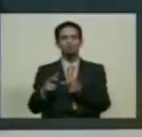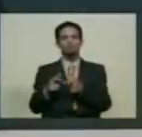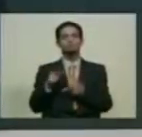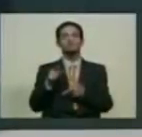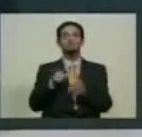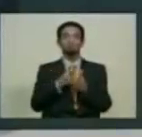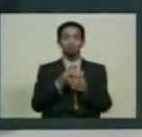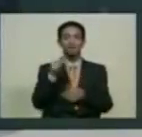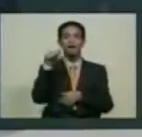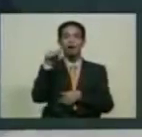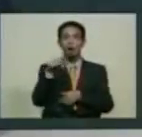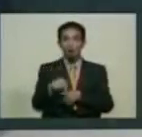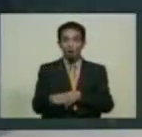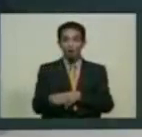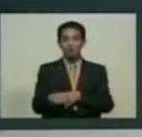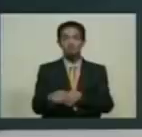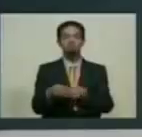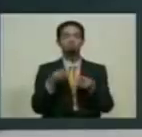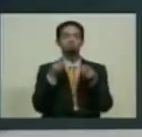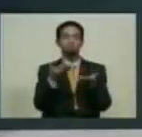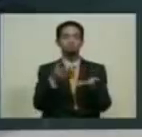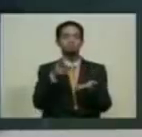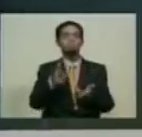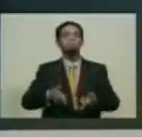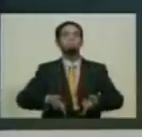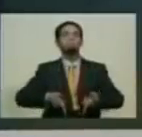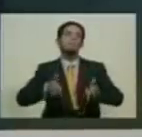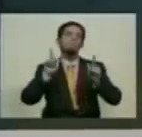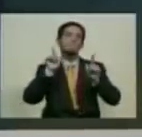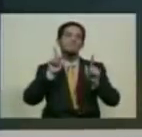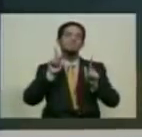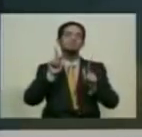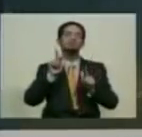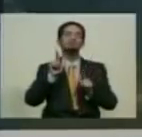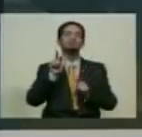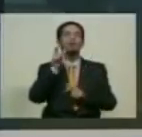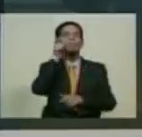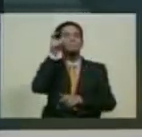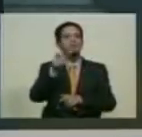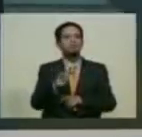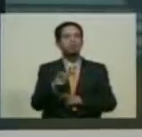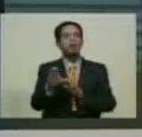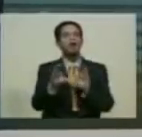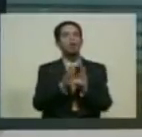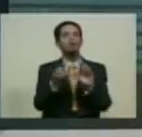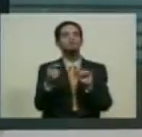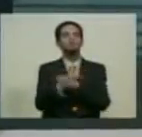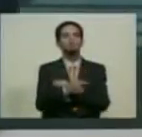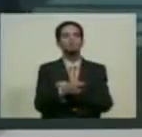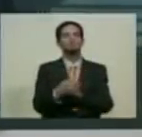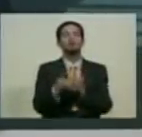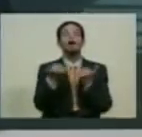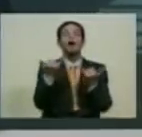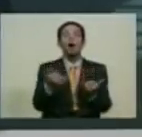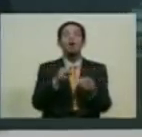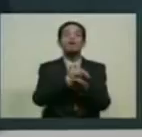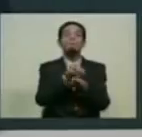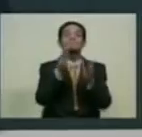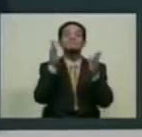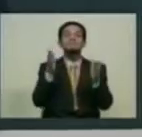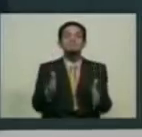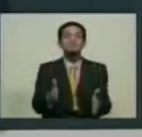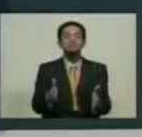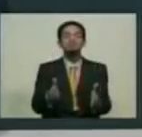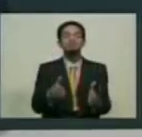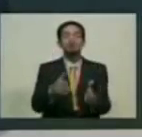se está otorgando un permiso a los constituyentes que ahora van a formar parte del tren ejecutivo. Toma la palabra el constituyente y ahora ministro del Poder Popular para